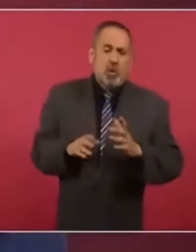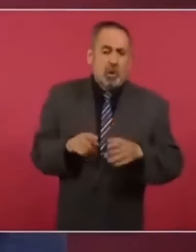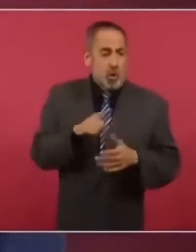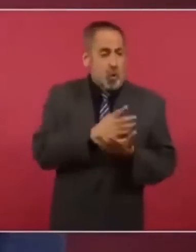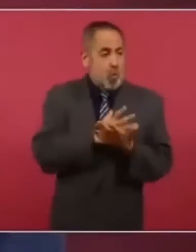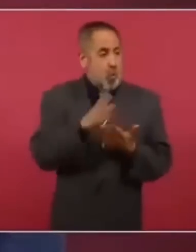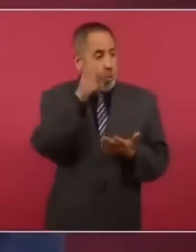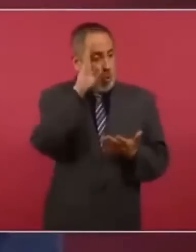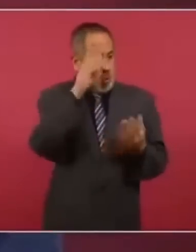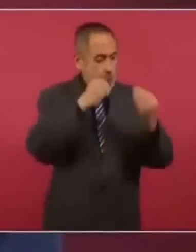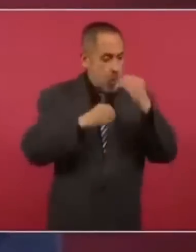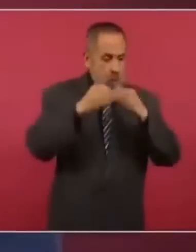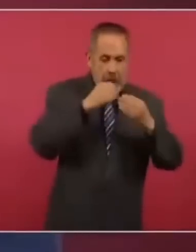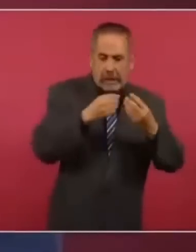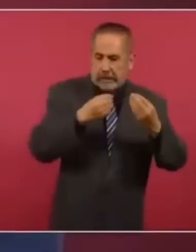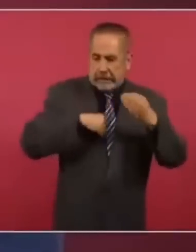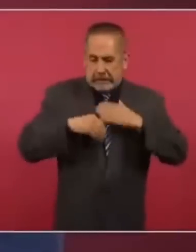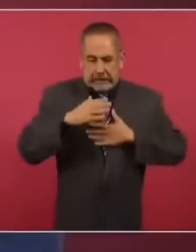excesivo, esa pandemia?